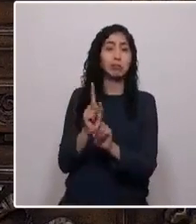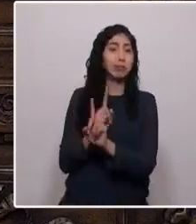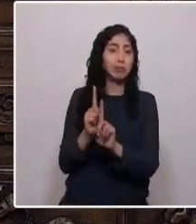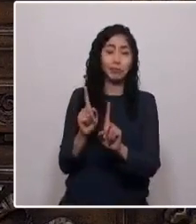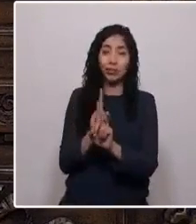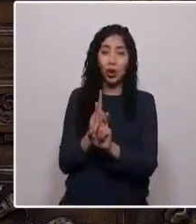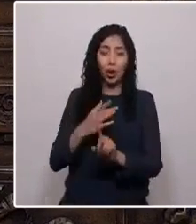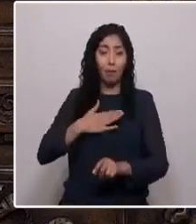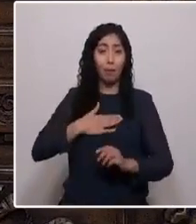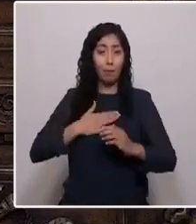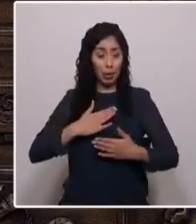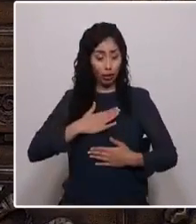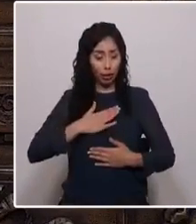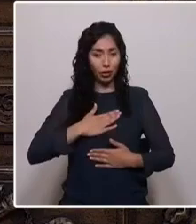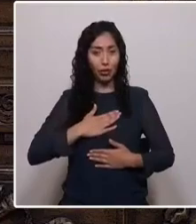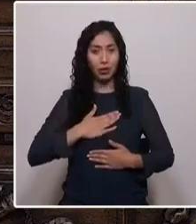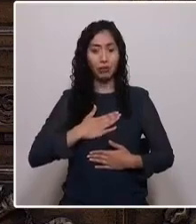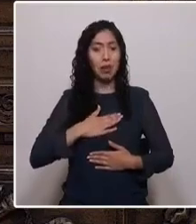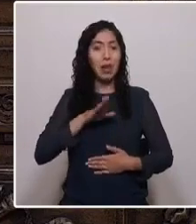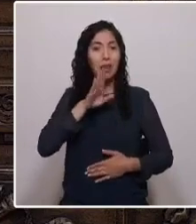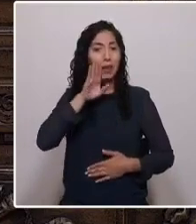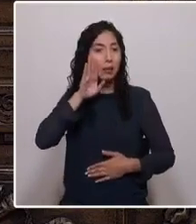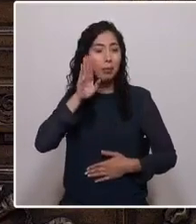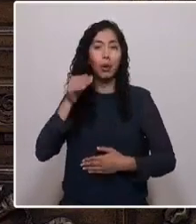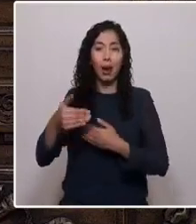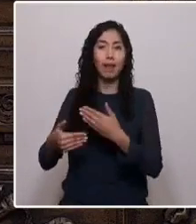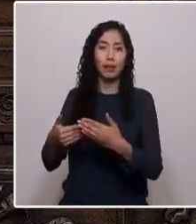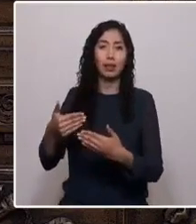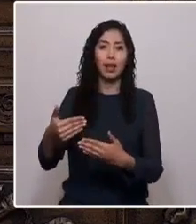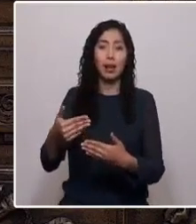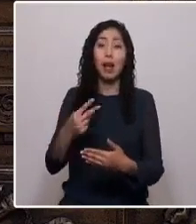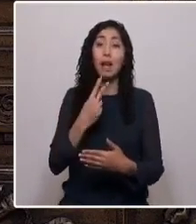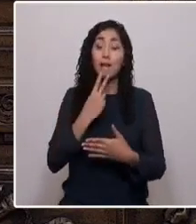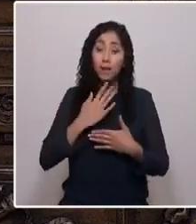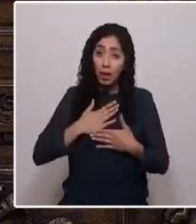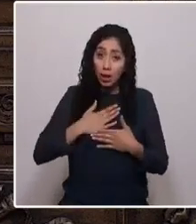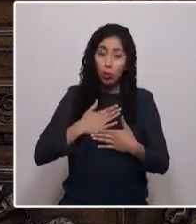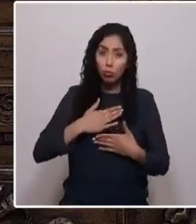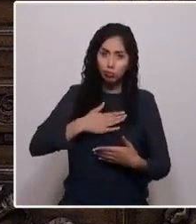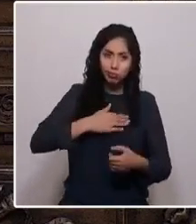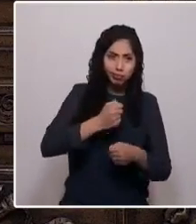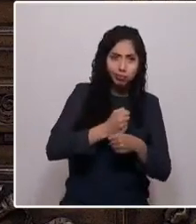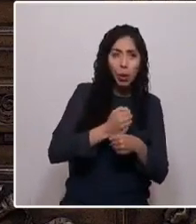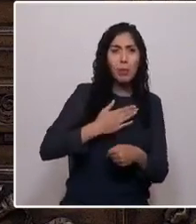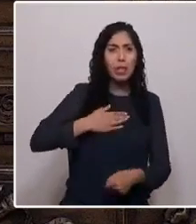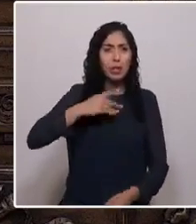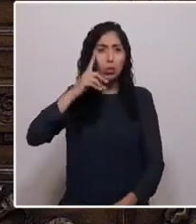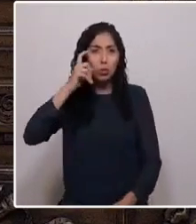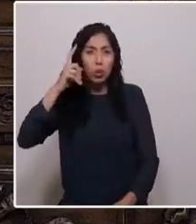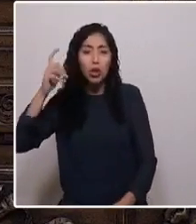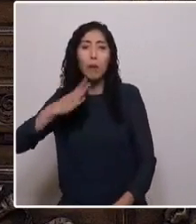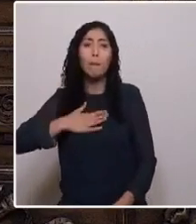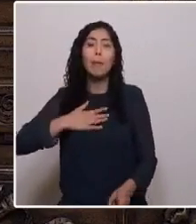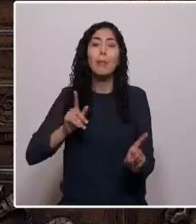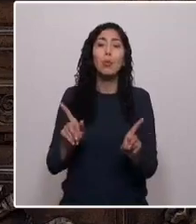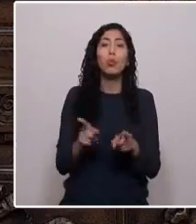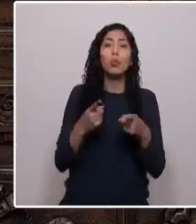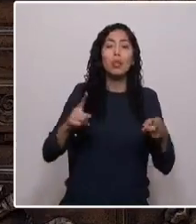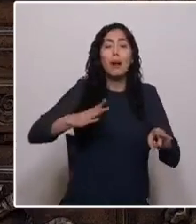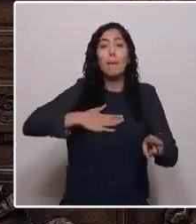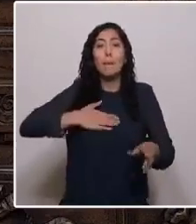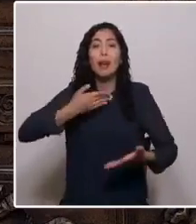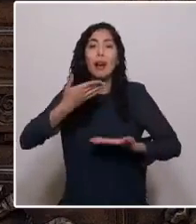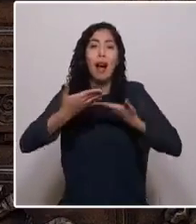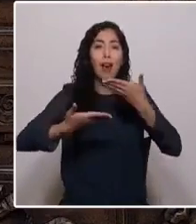corazón está limpio para avanzar en la vida con mis acciones, con mis sueños, mi música y mi canto, desde